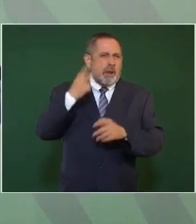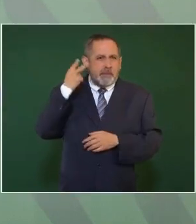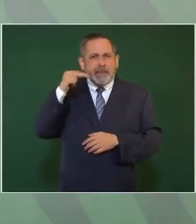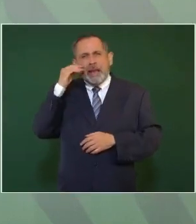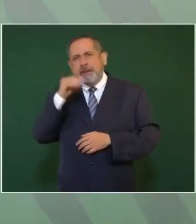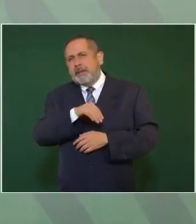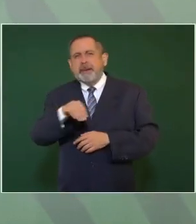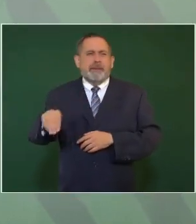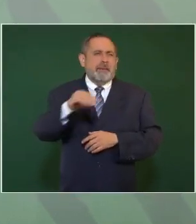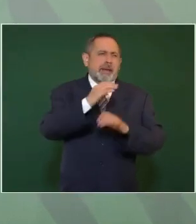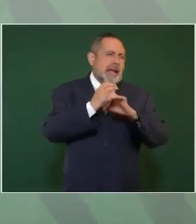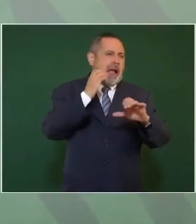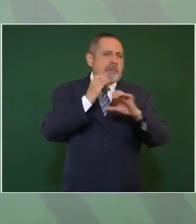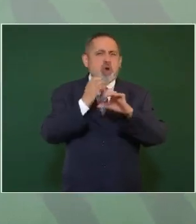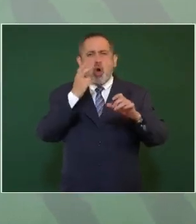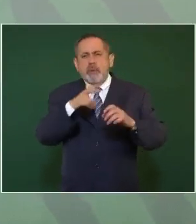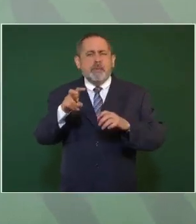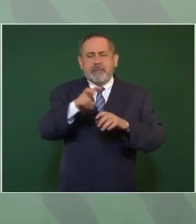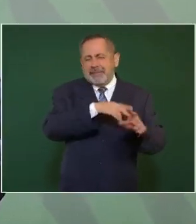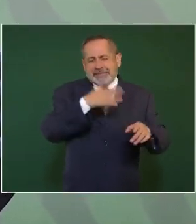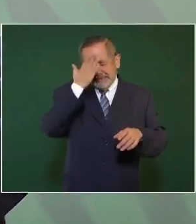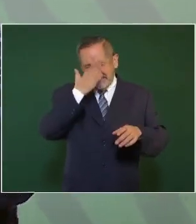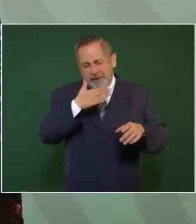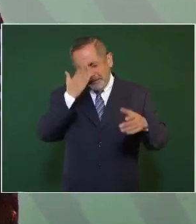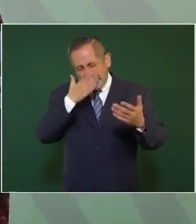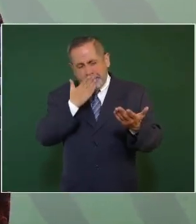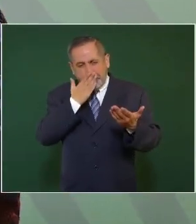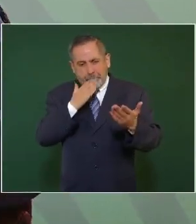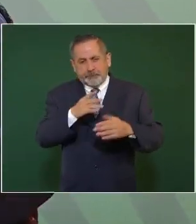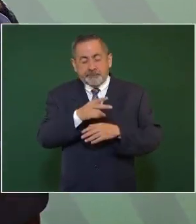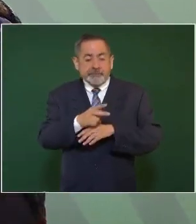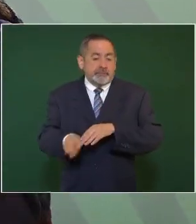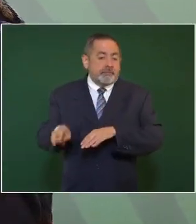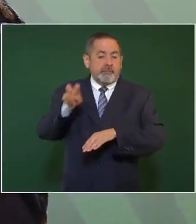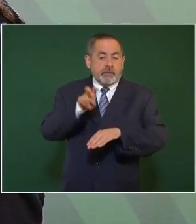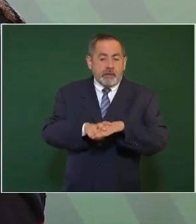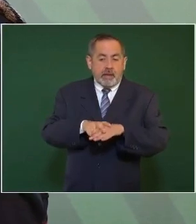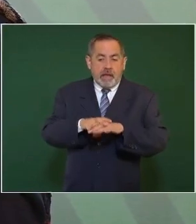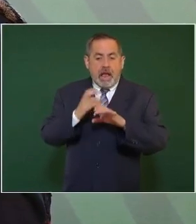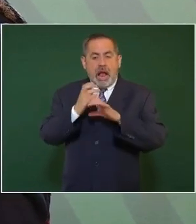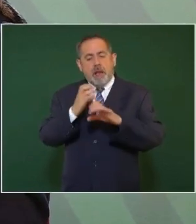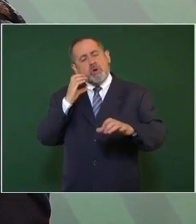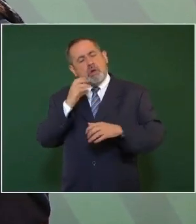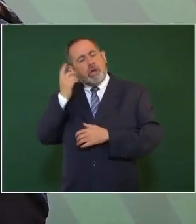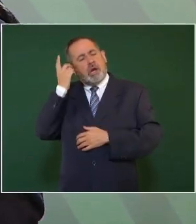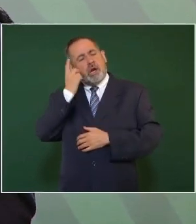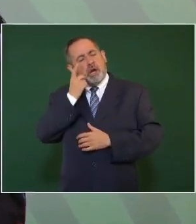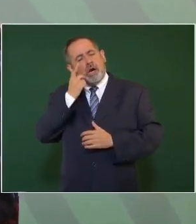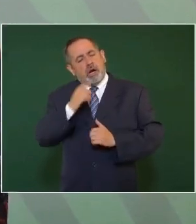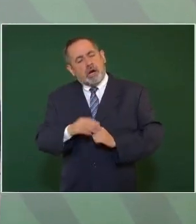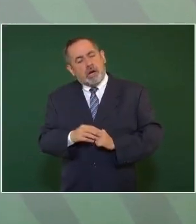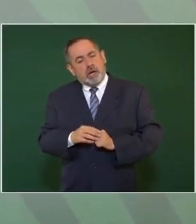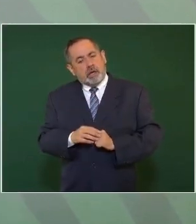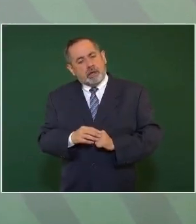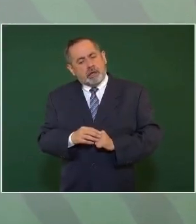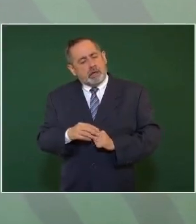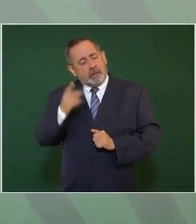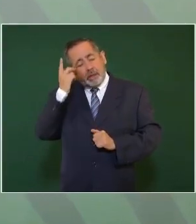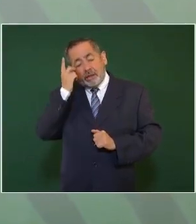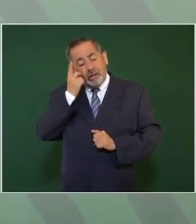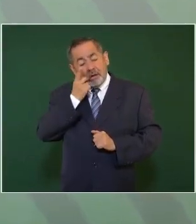campañas y todo, y subían al camión y a